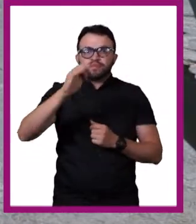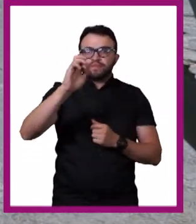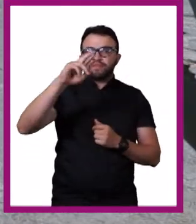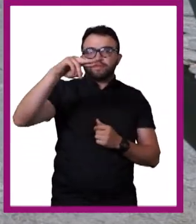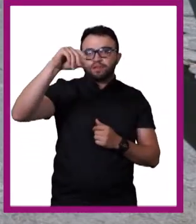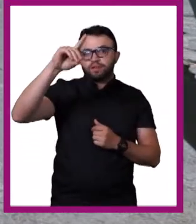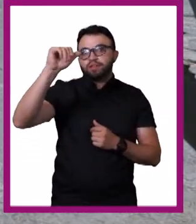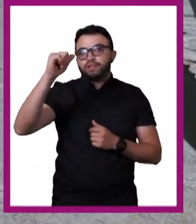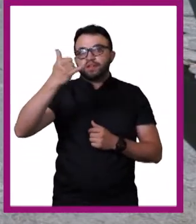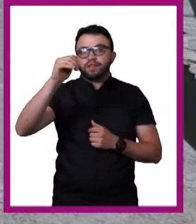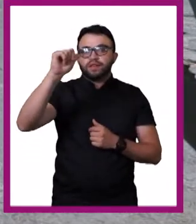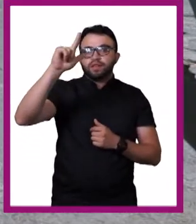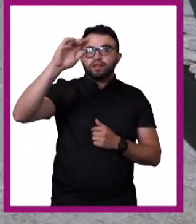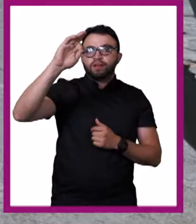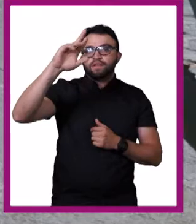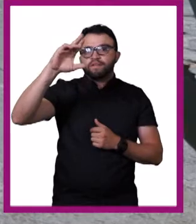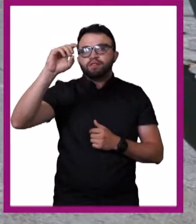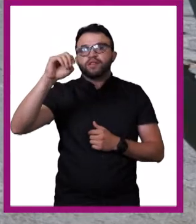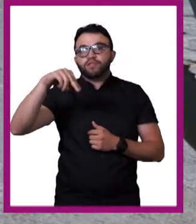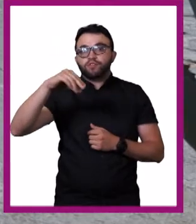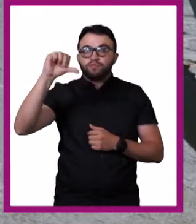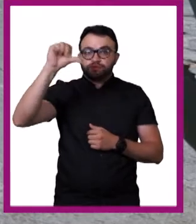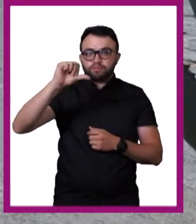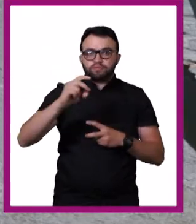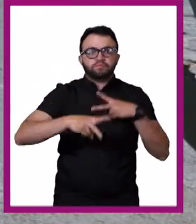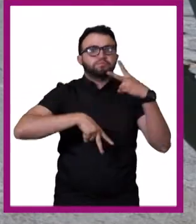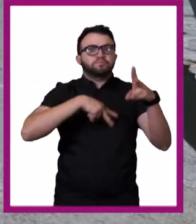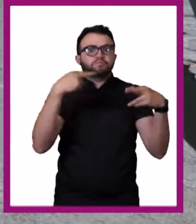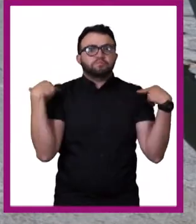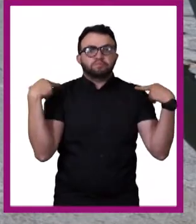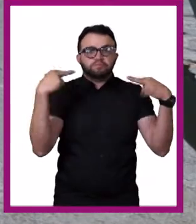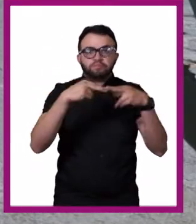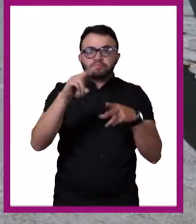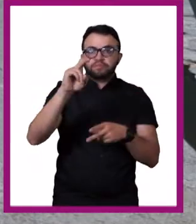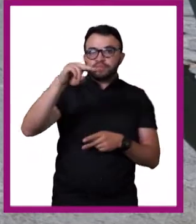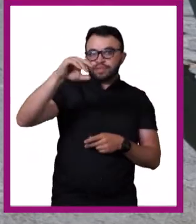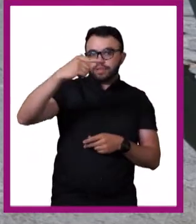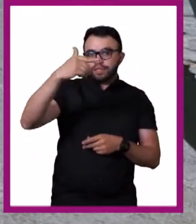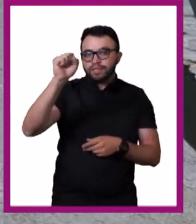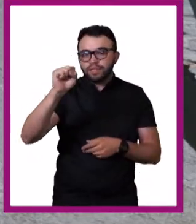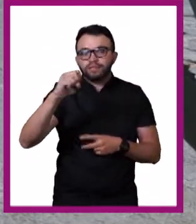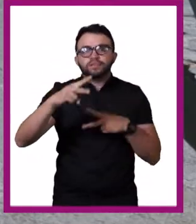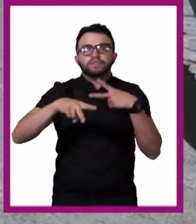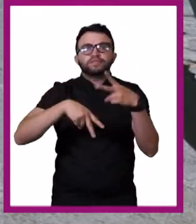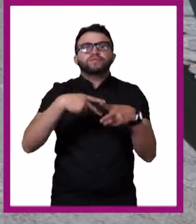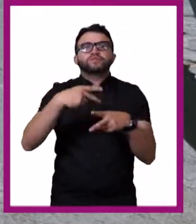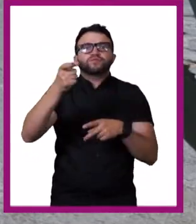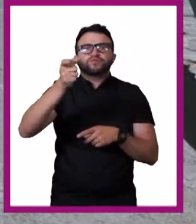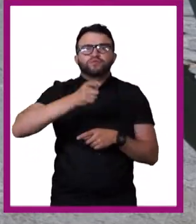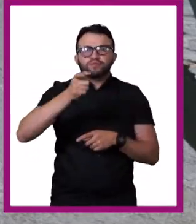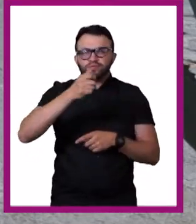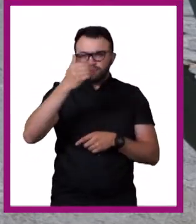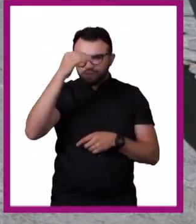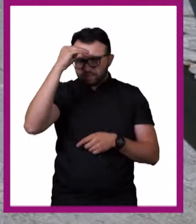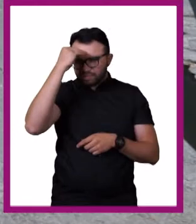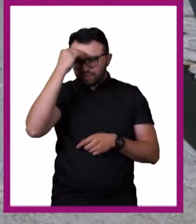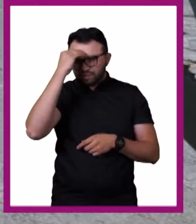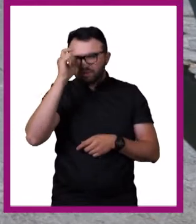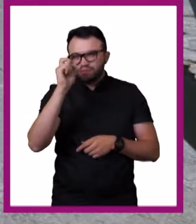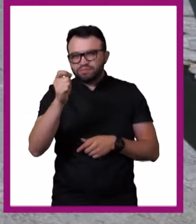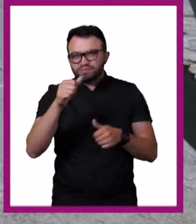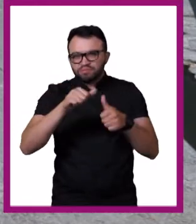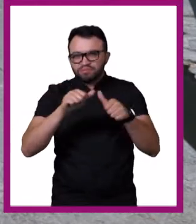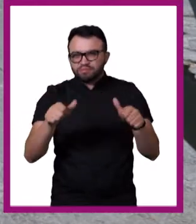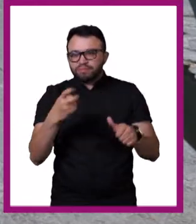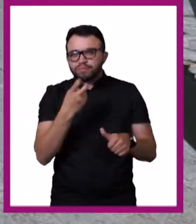tal, Fernanda? El día de hoy visitaremos al maestro Germán Venegas en su estudio, aquí en Xochimilco. Sí, sabes quién es Germán Venegas, ¿verdad?